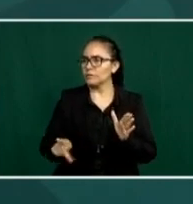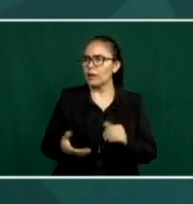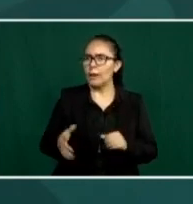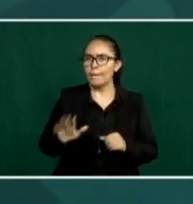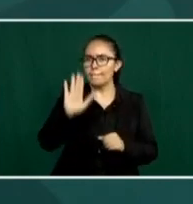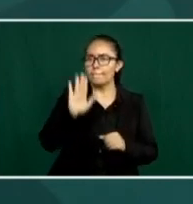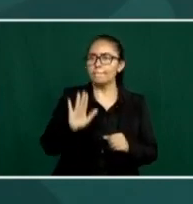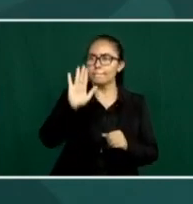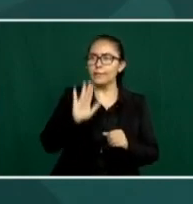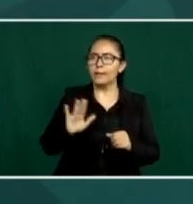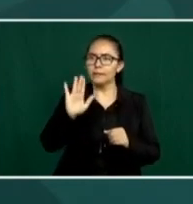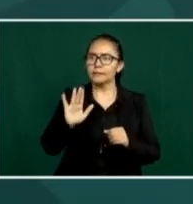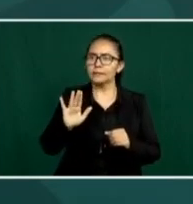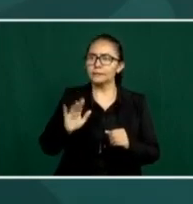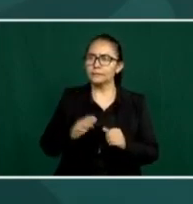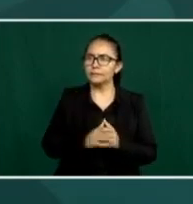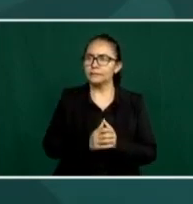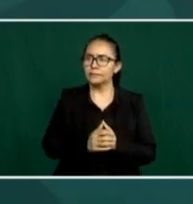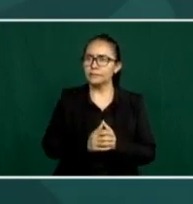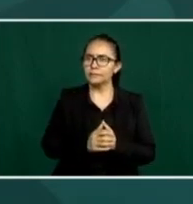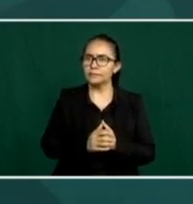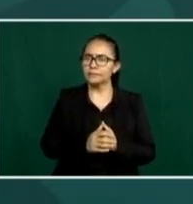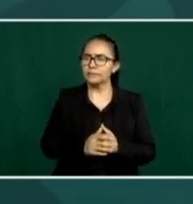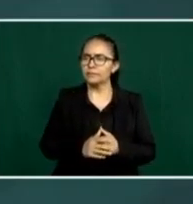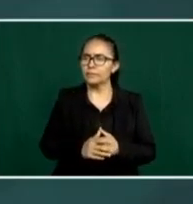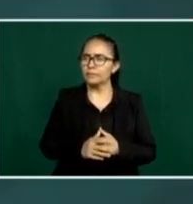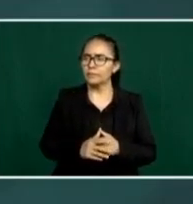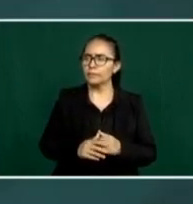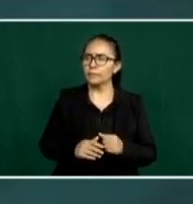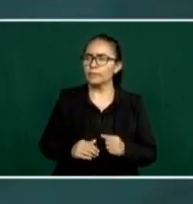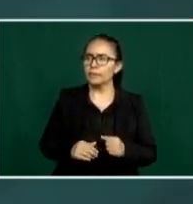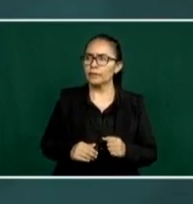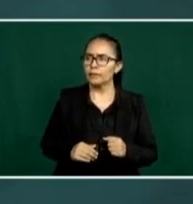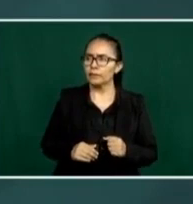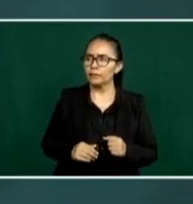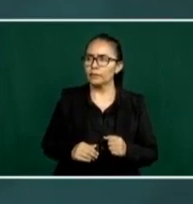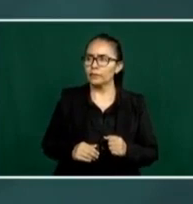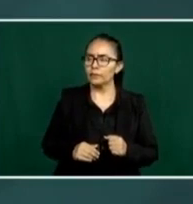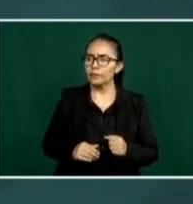parecen boletines, como en la época de antes.